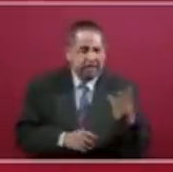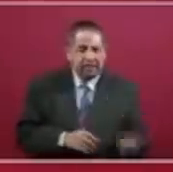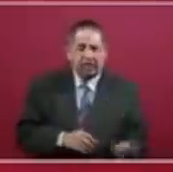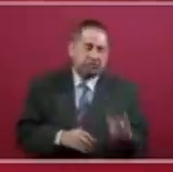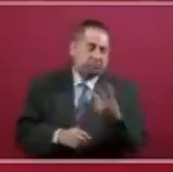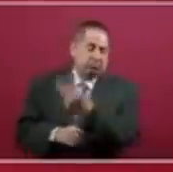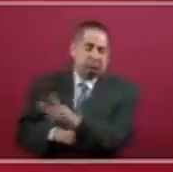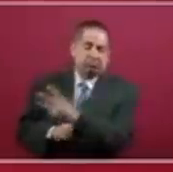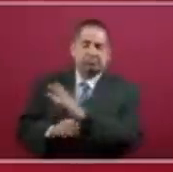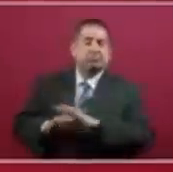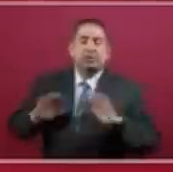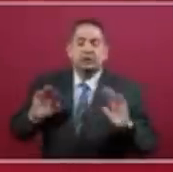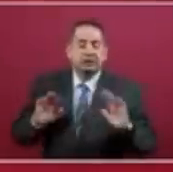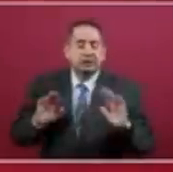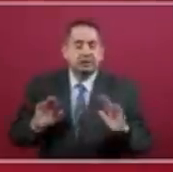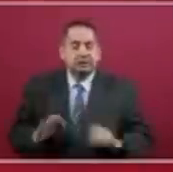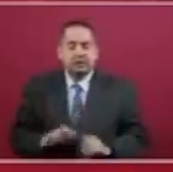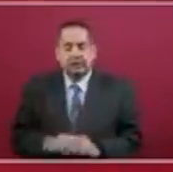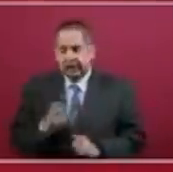no.